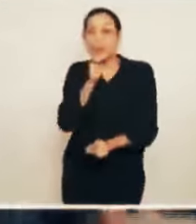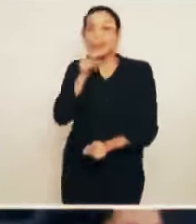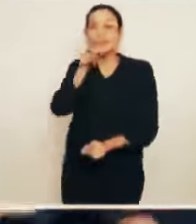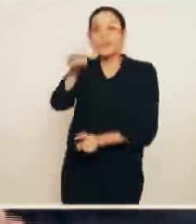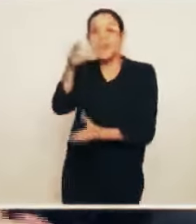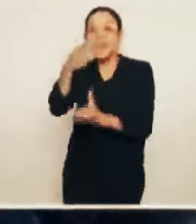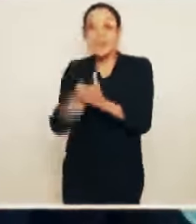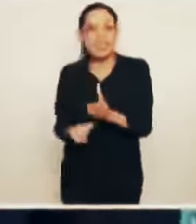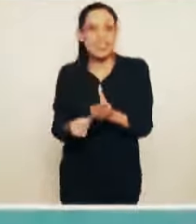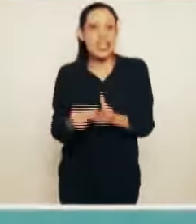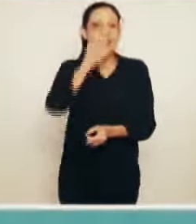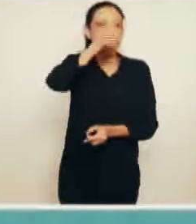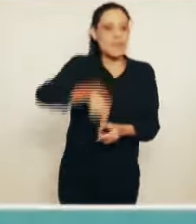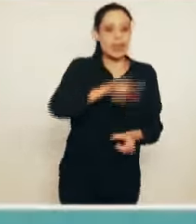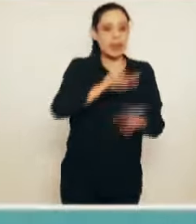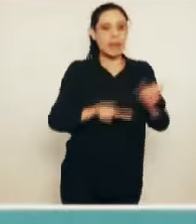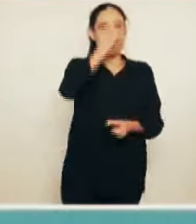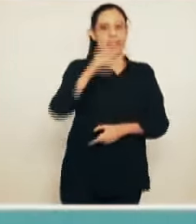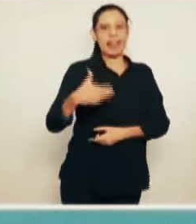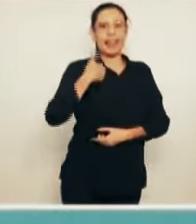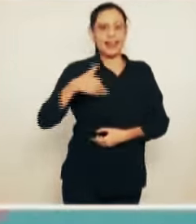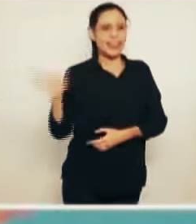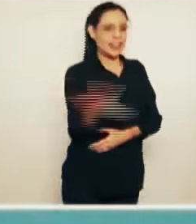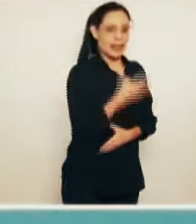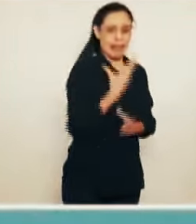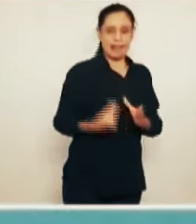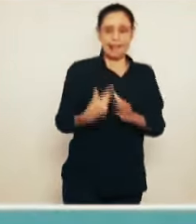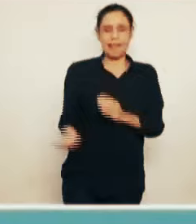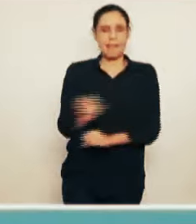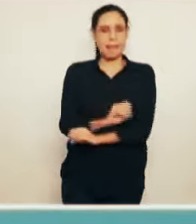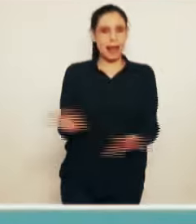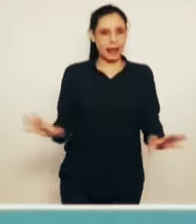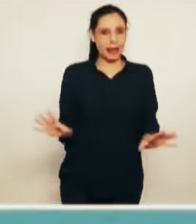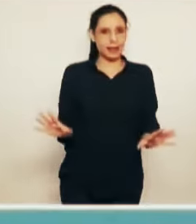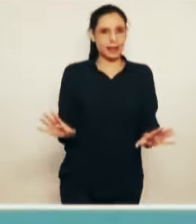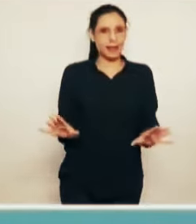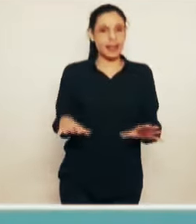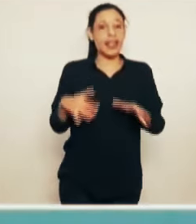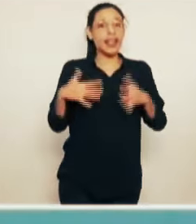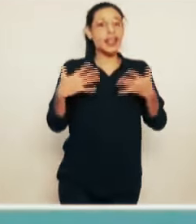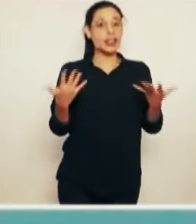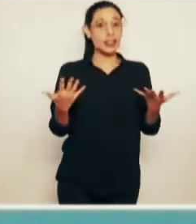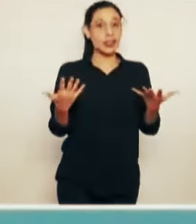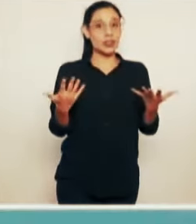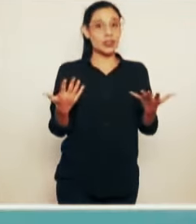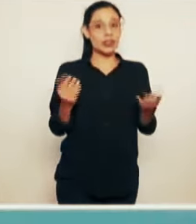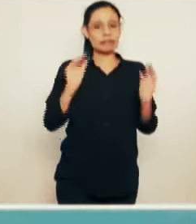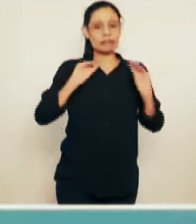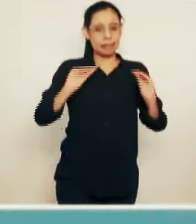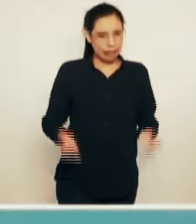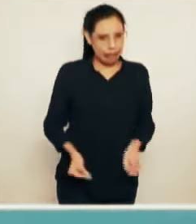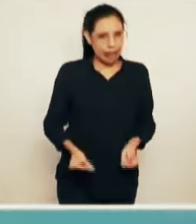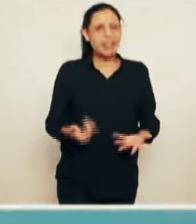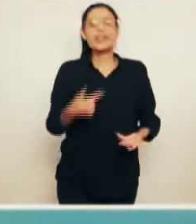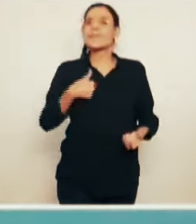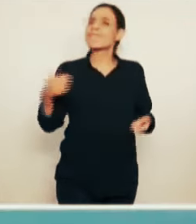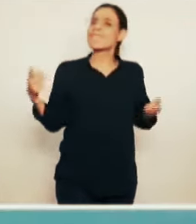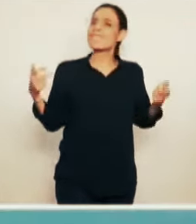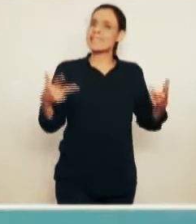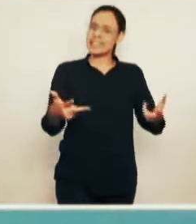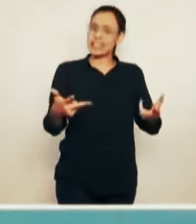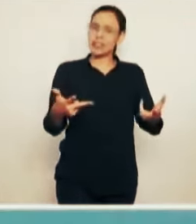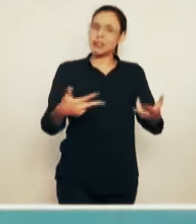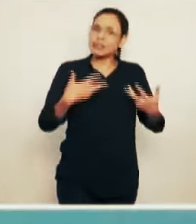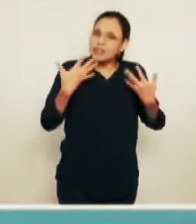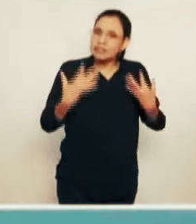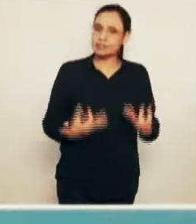los argentinos. Mire, se lo digo totalmente descarnada, pero también quiero